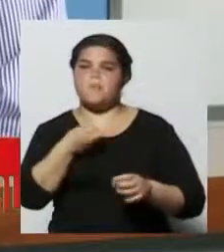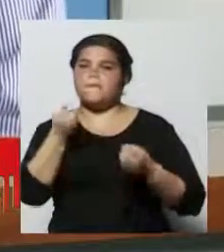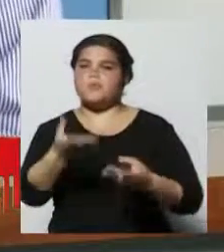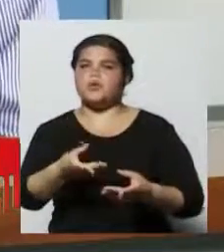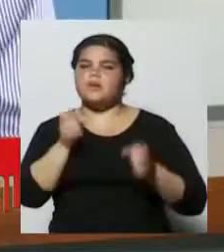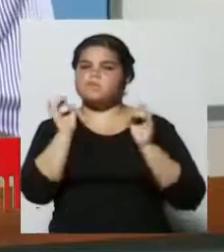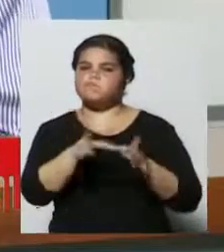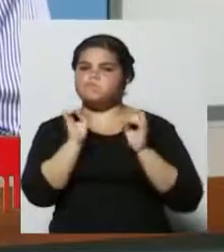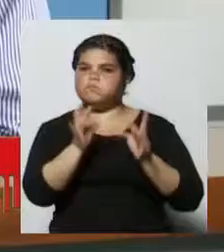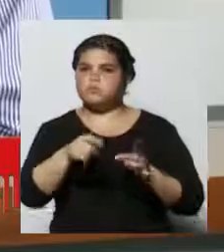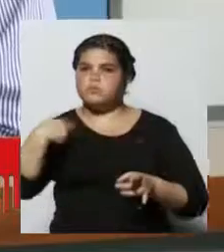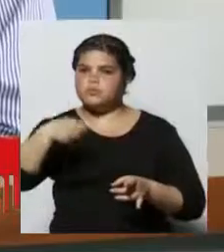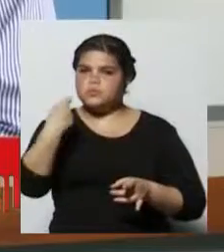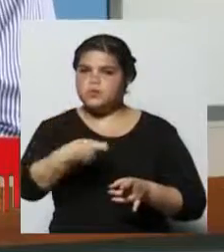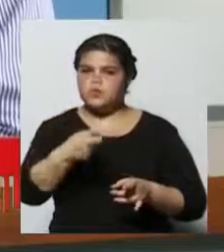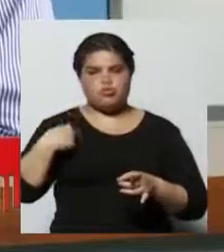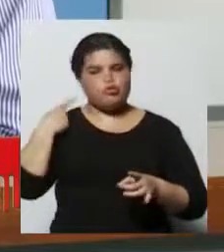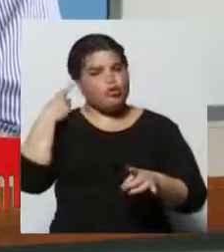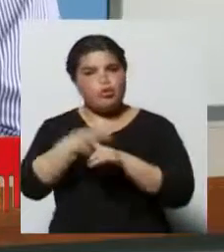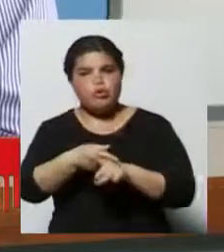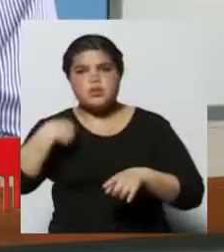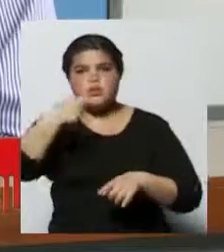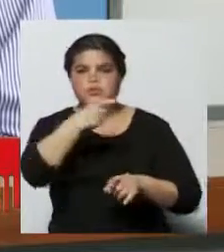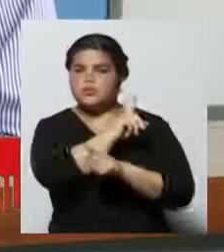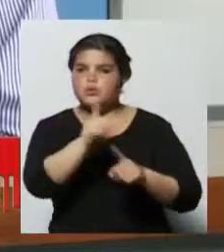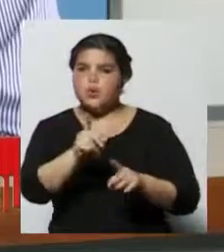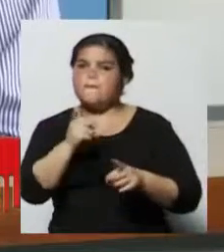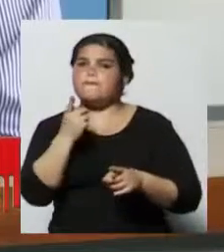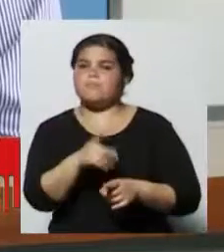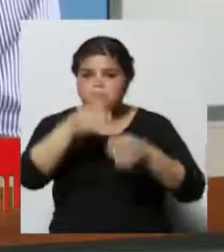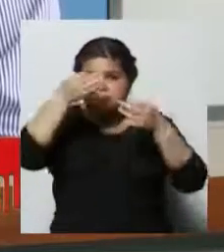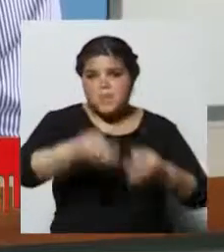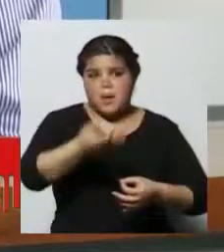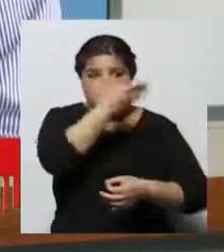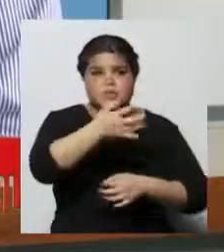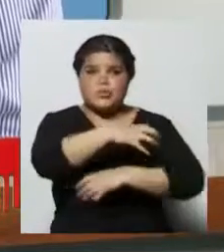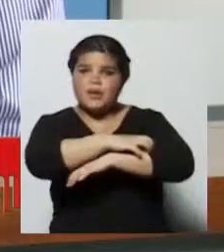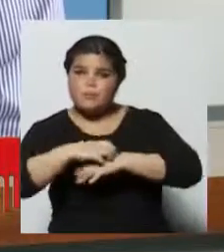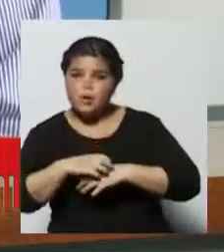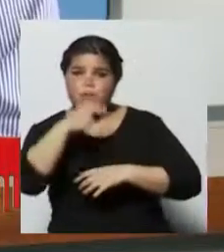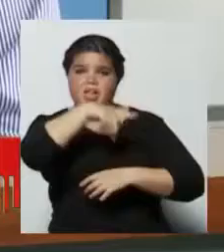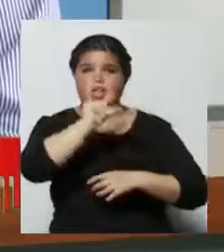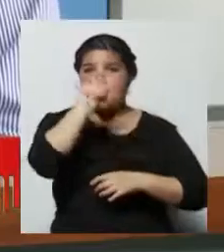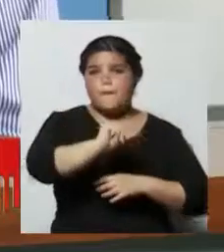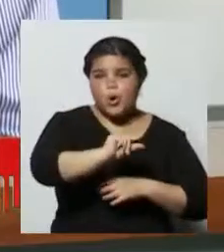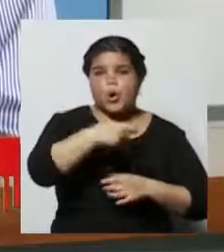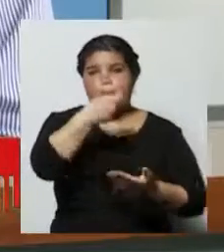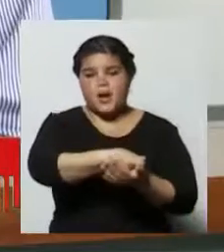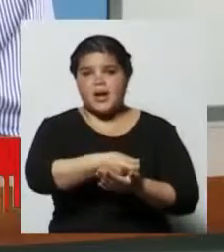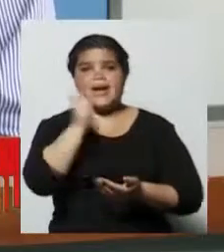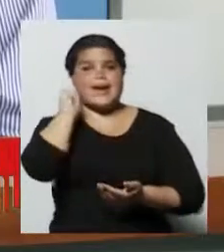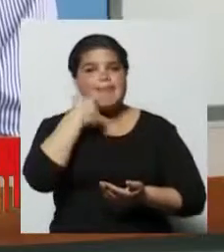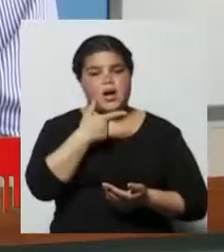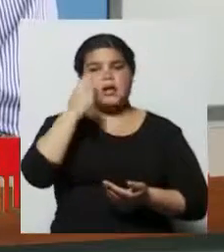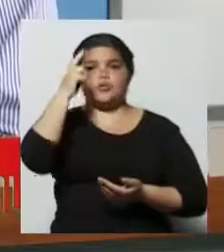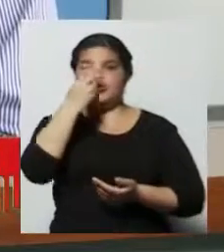vuelvo a enfatizar, no estoy en contra de los subsidios, me parece bien que las clases más vulnerables paguen poco de gas y poco de